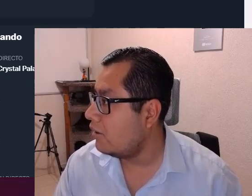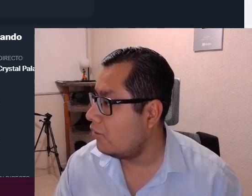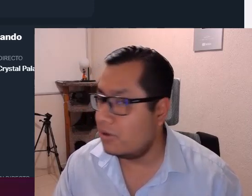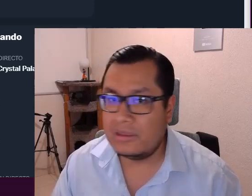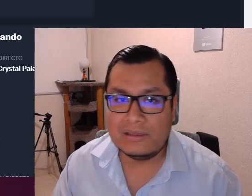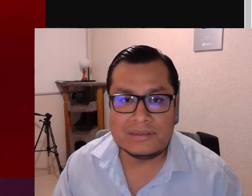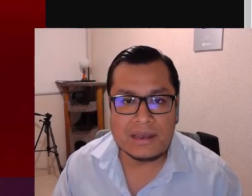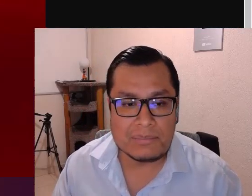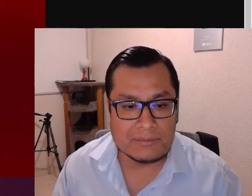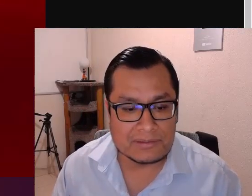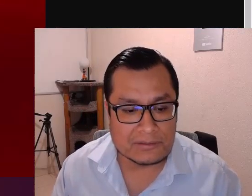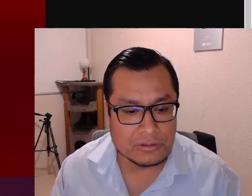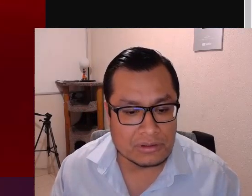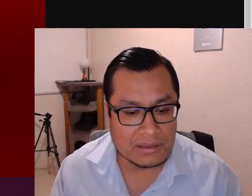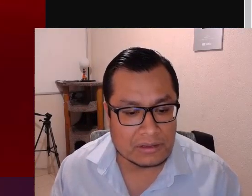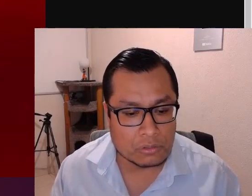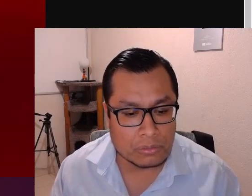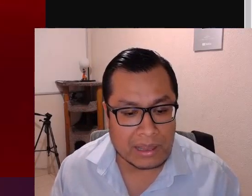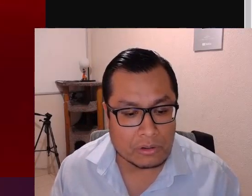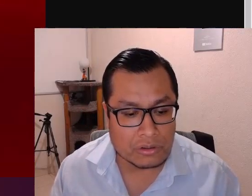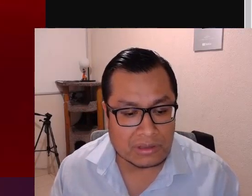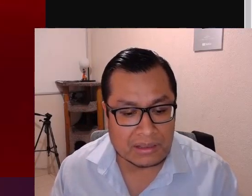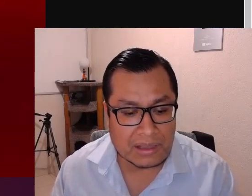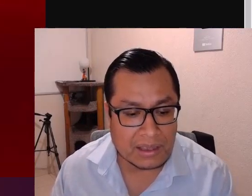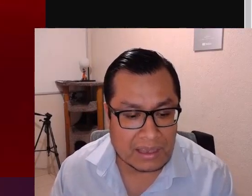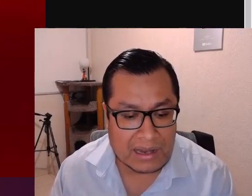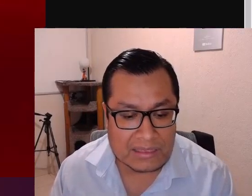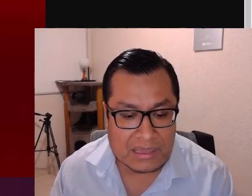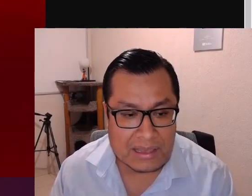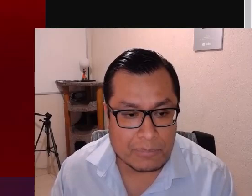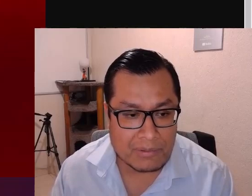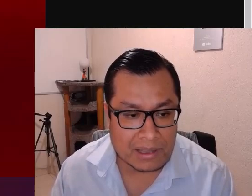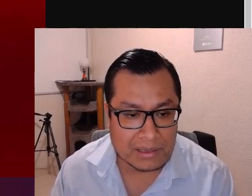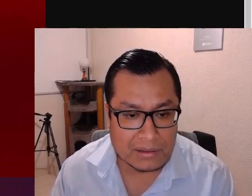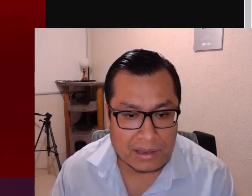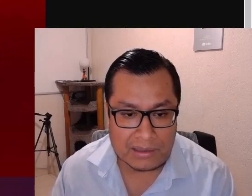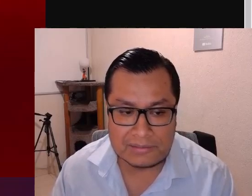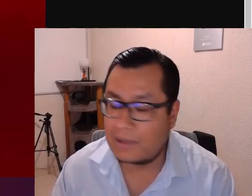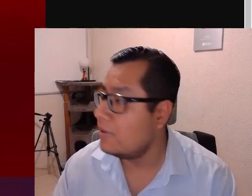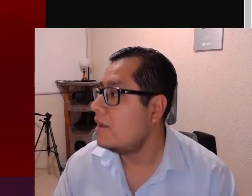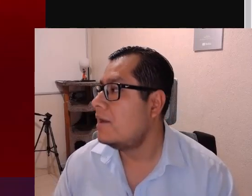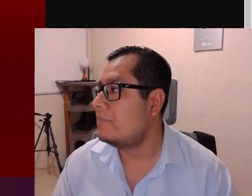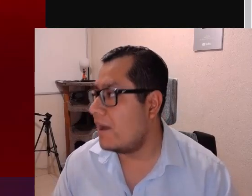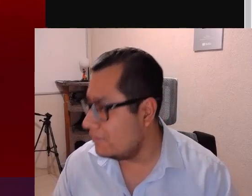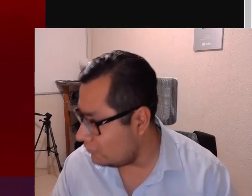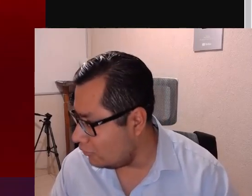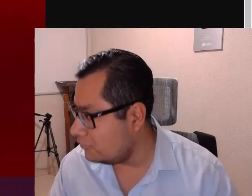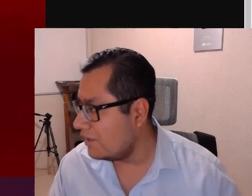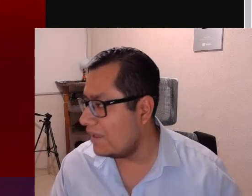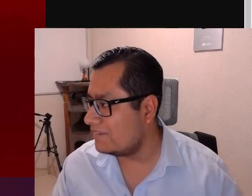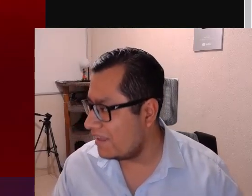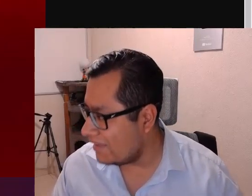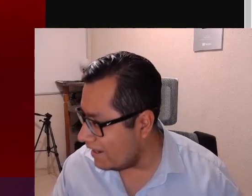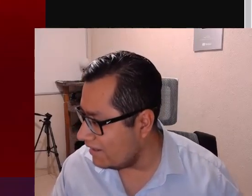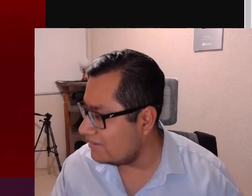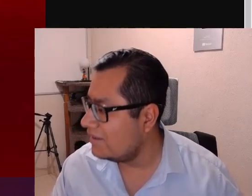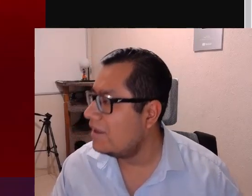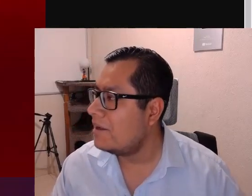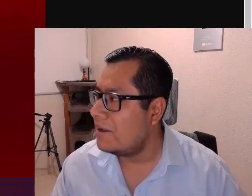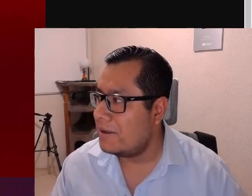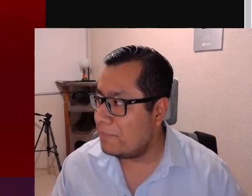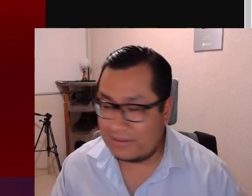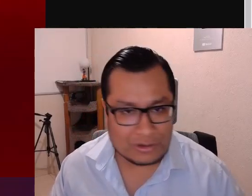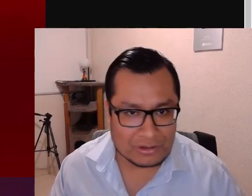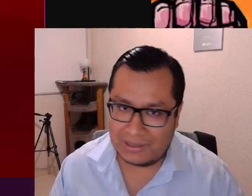hoy inicia la manifestación 15 de octubre 8:30 en la china poblana Ahí está maestros estatales